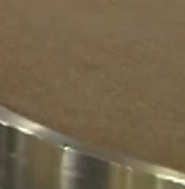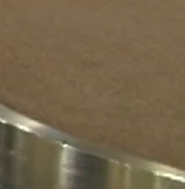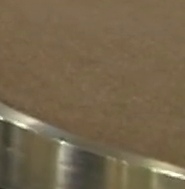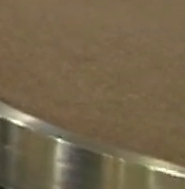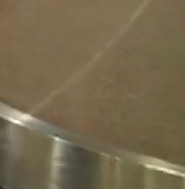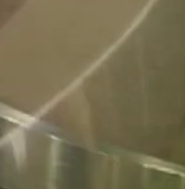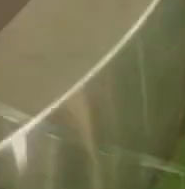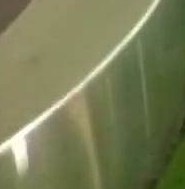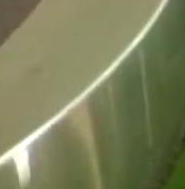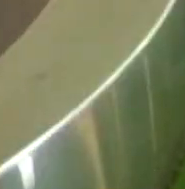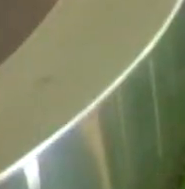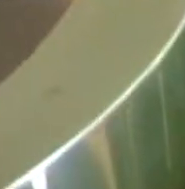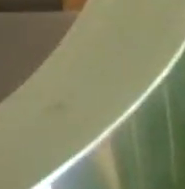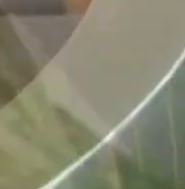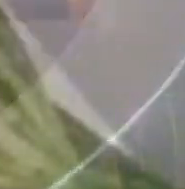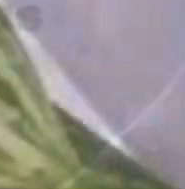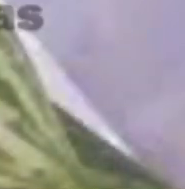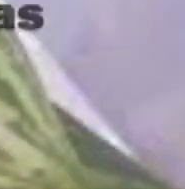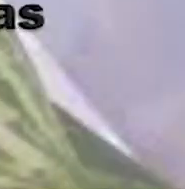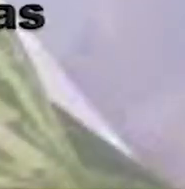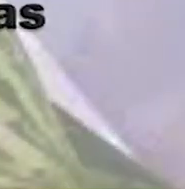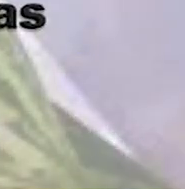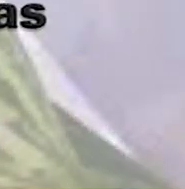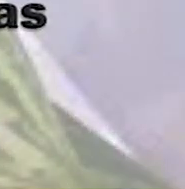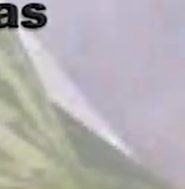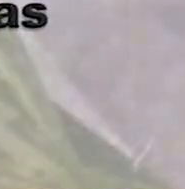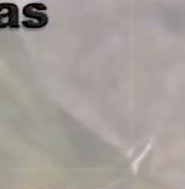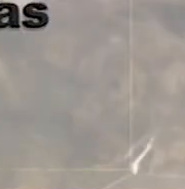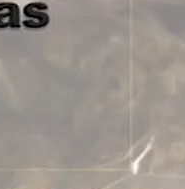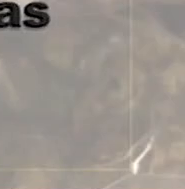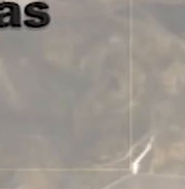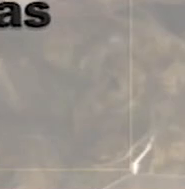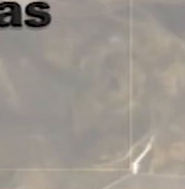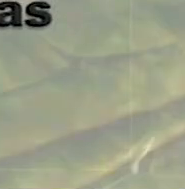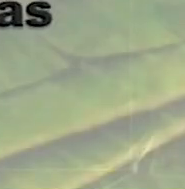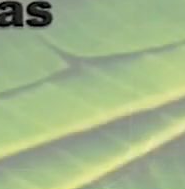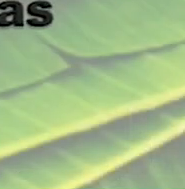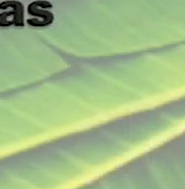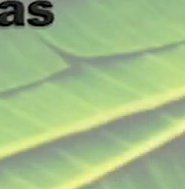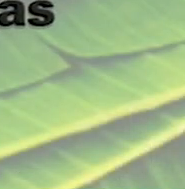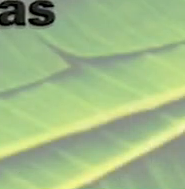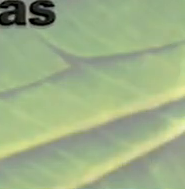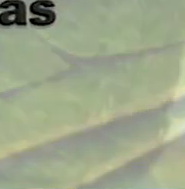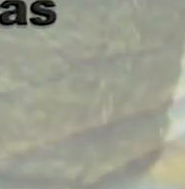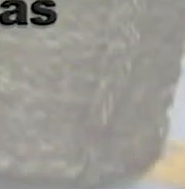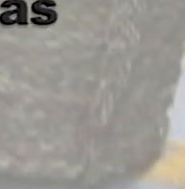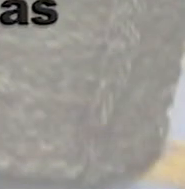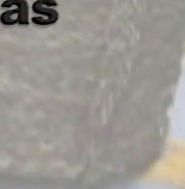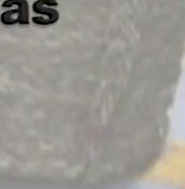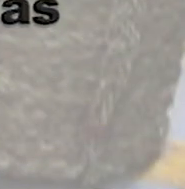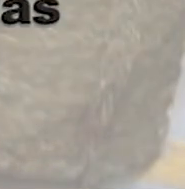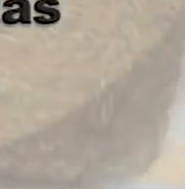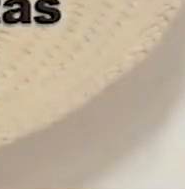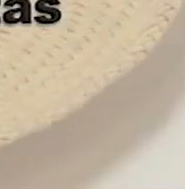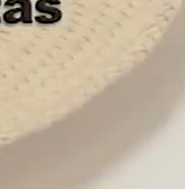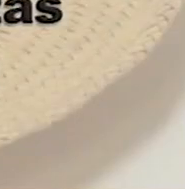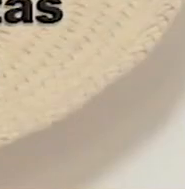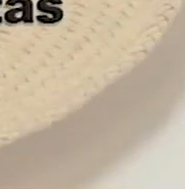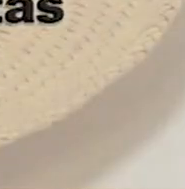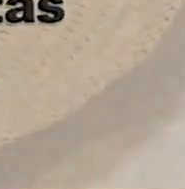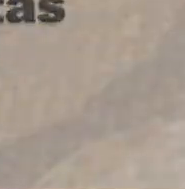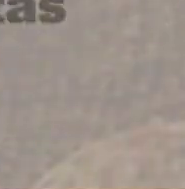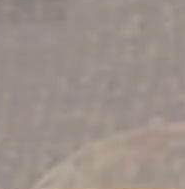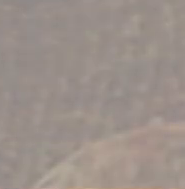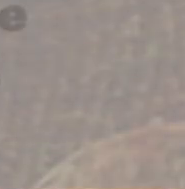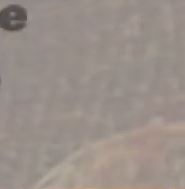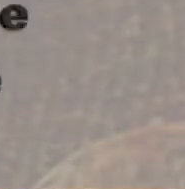Si viaja fuera del país, no traiga plantas, semillas, hojas, souvenirs u objetos hechos de fibras vegetales, ya que